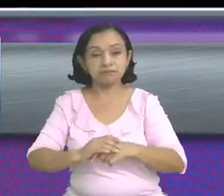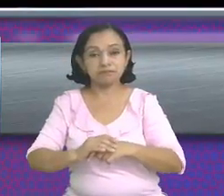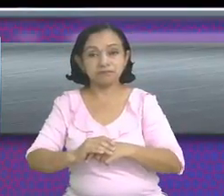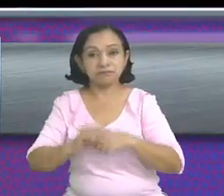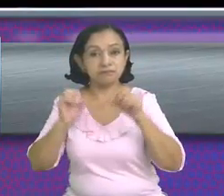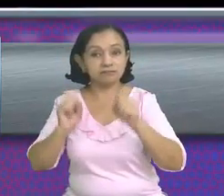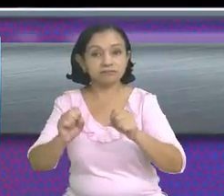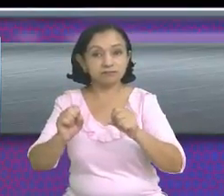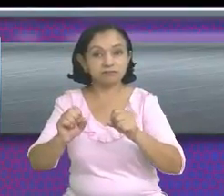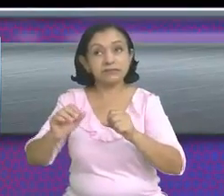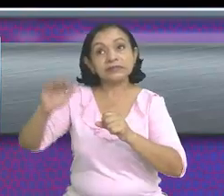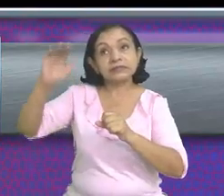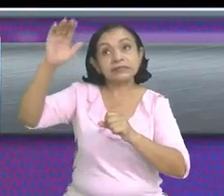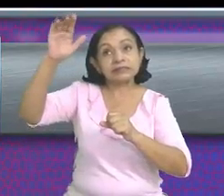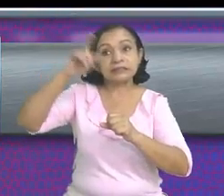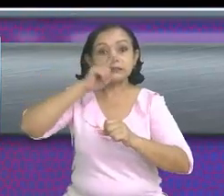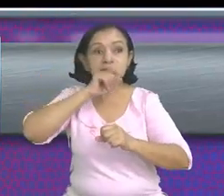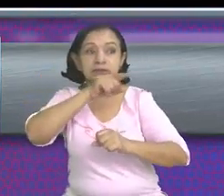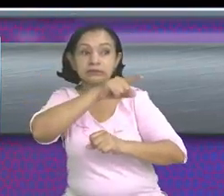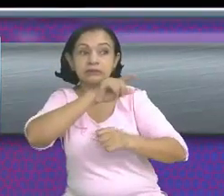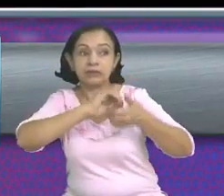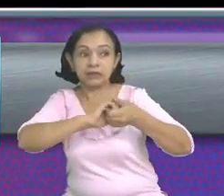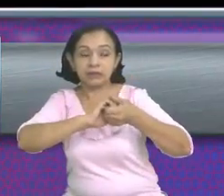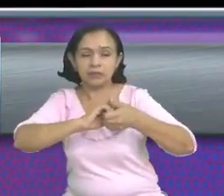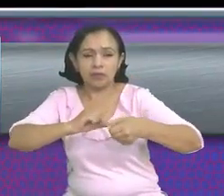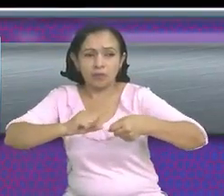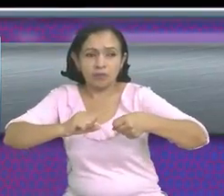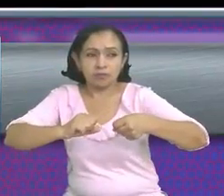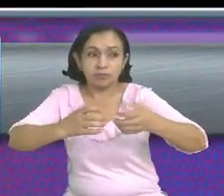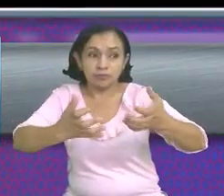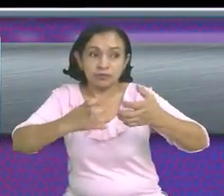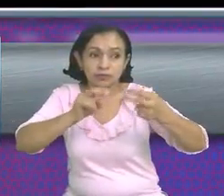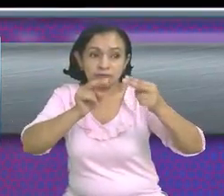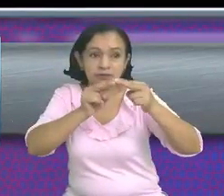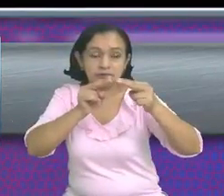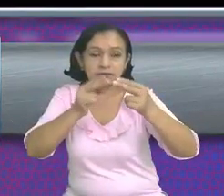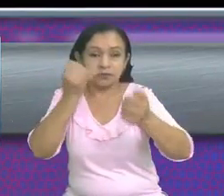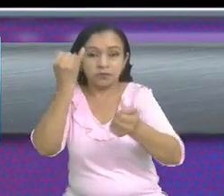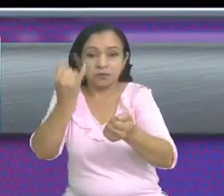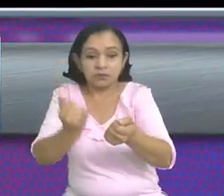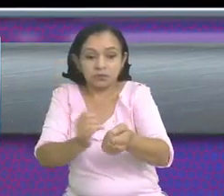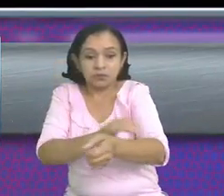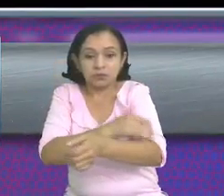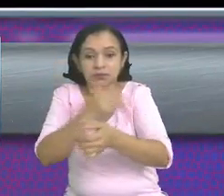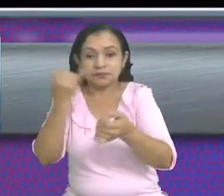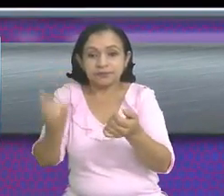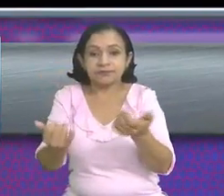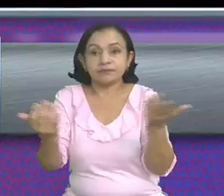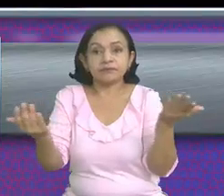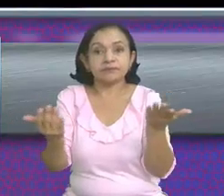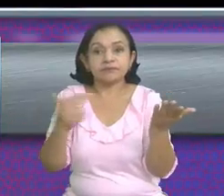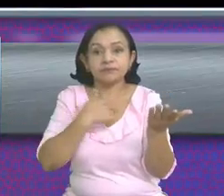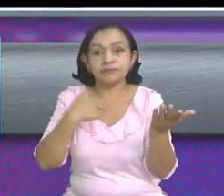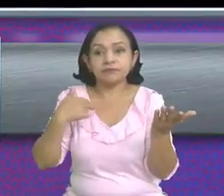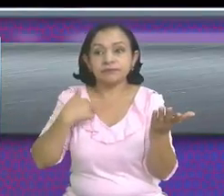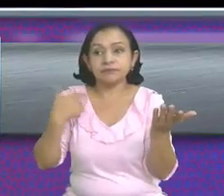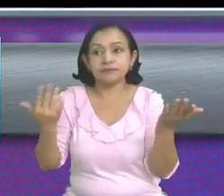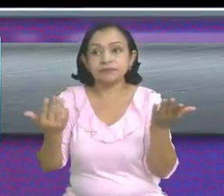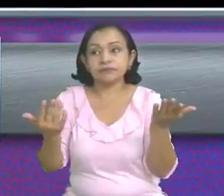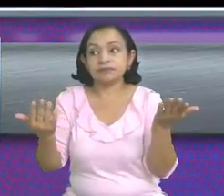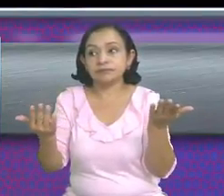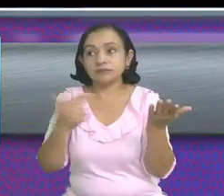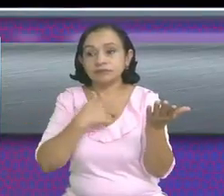o no tengo la altura que tiene el amigo. No tengo los músculos. Los músculos. Son muy flacos, mi brazo. ¿Verdad? Y ahí vemos que entonces empiezan a ir al gimnasio y de repente